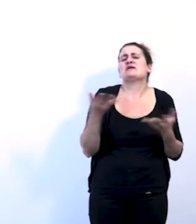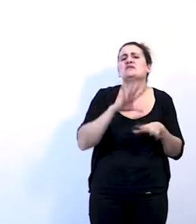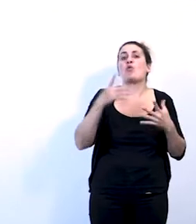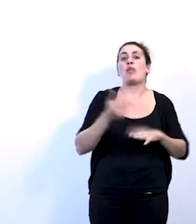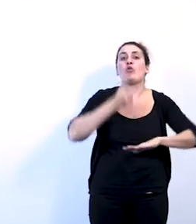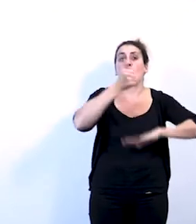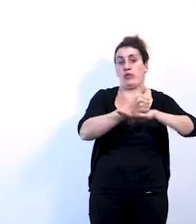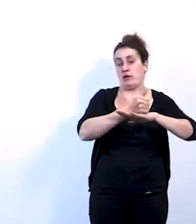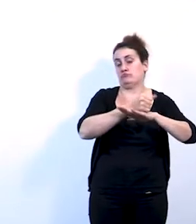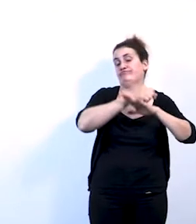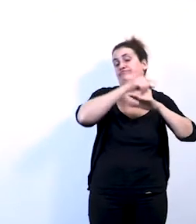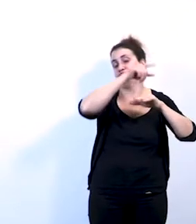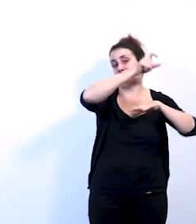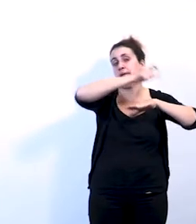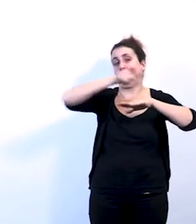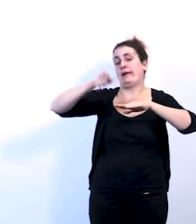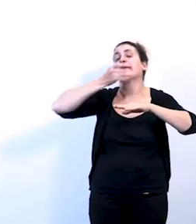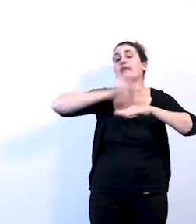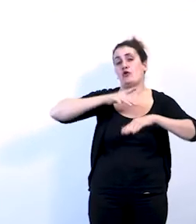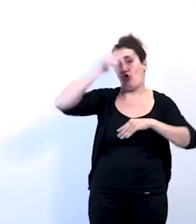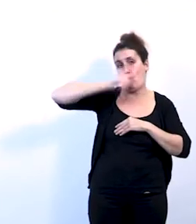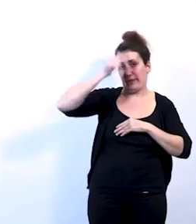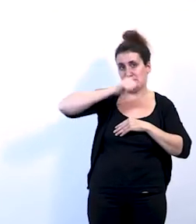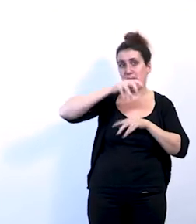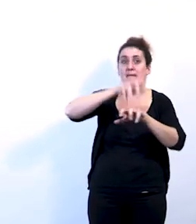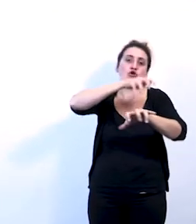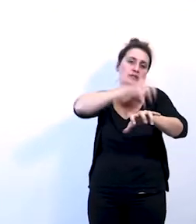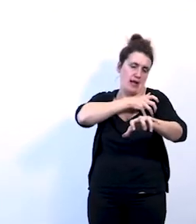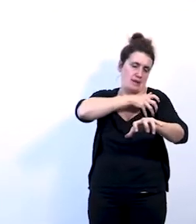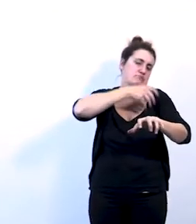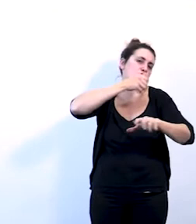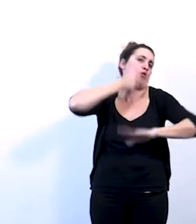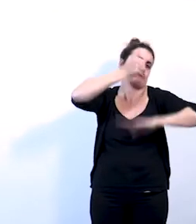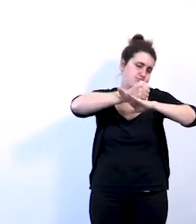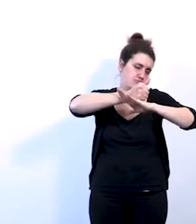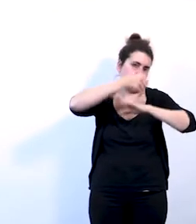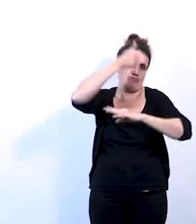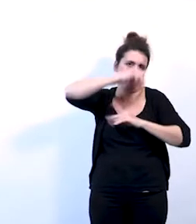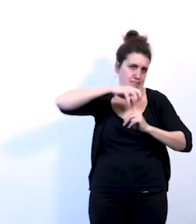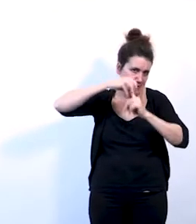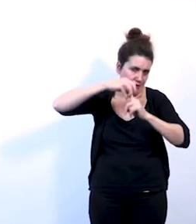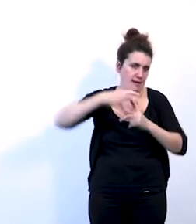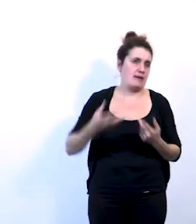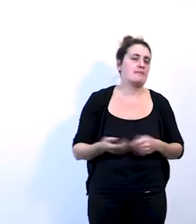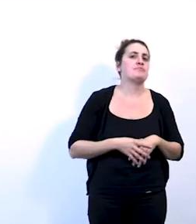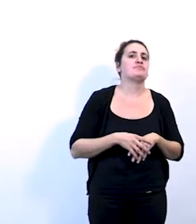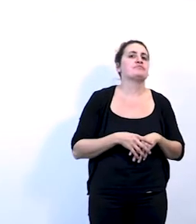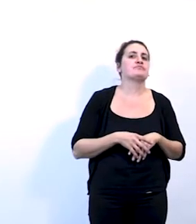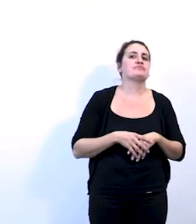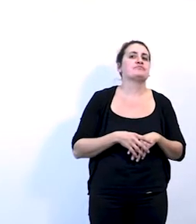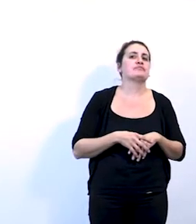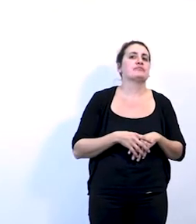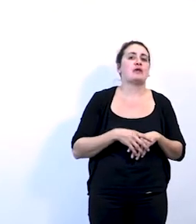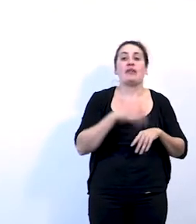culpan hombres, cuando mayoritariamente es un poder del patriarcado, a pesar de que se hagan denominar